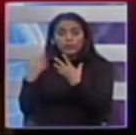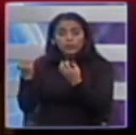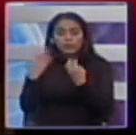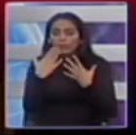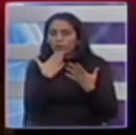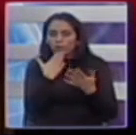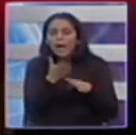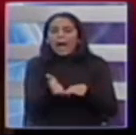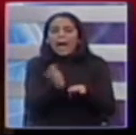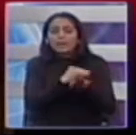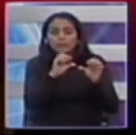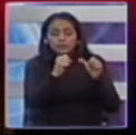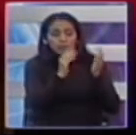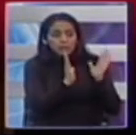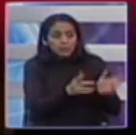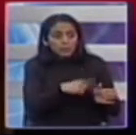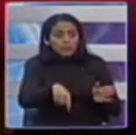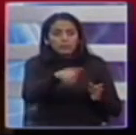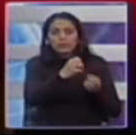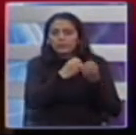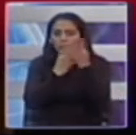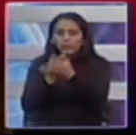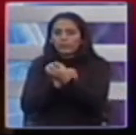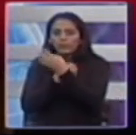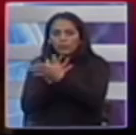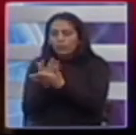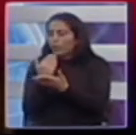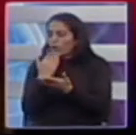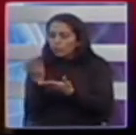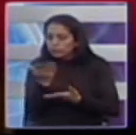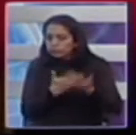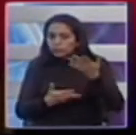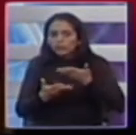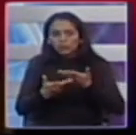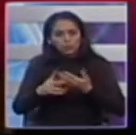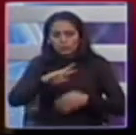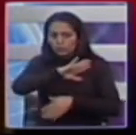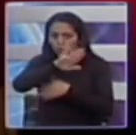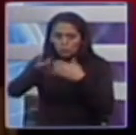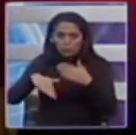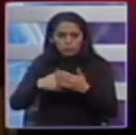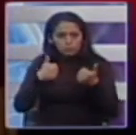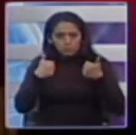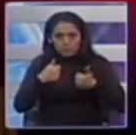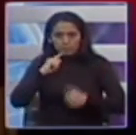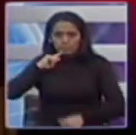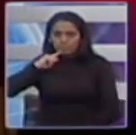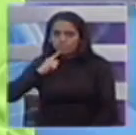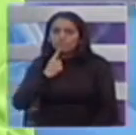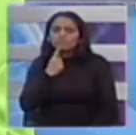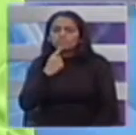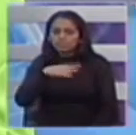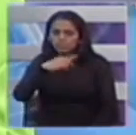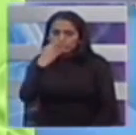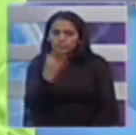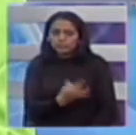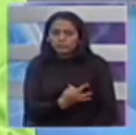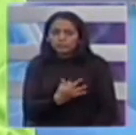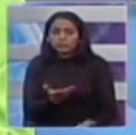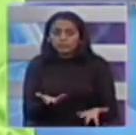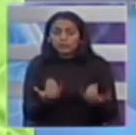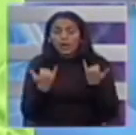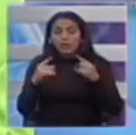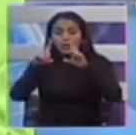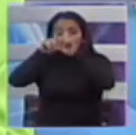que cada uno pueda cumplir sus competencias de control, lo cual muestra la seriedad con la que estamos haciendo nuestro trabajo. Pero cuidado también en el caso de Odebrecht, que